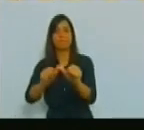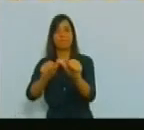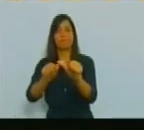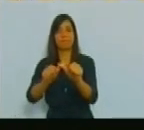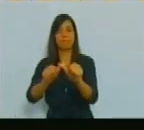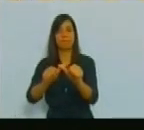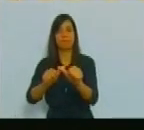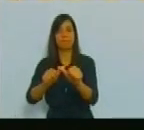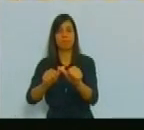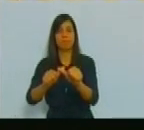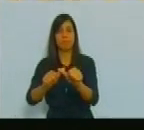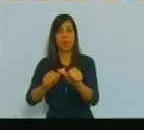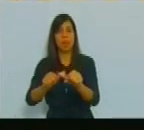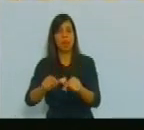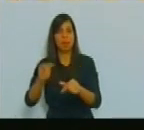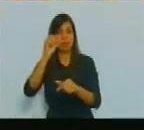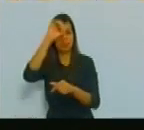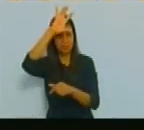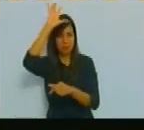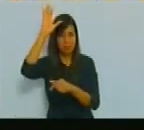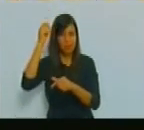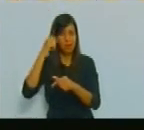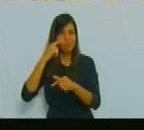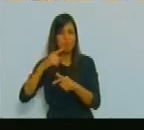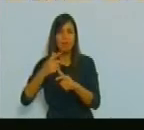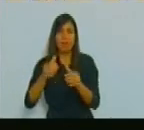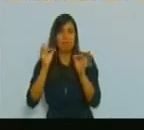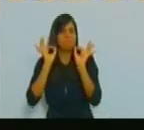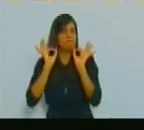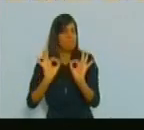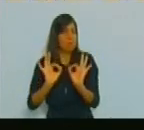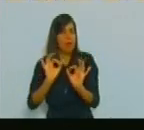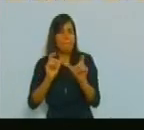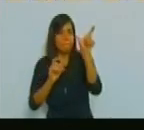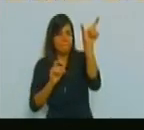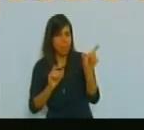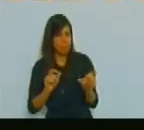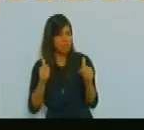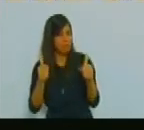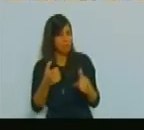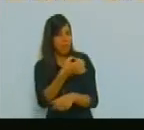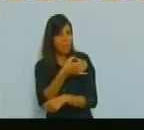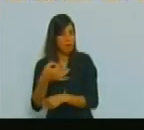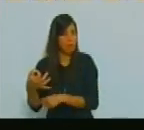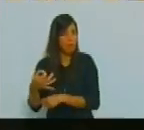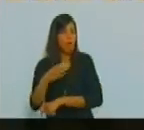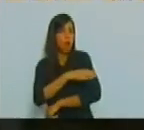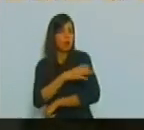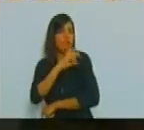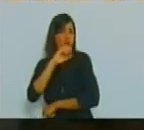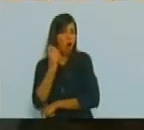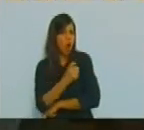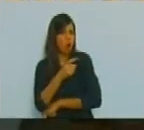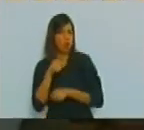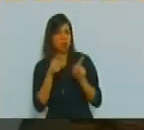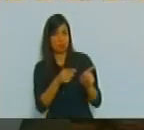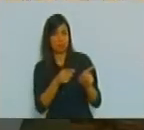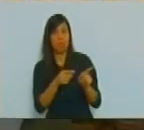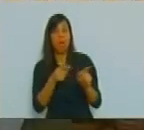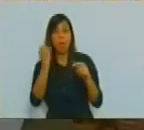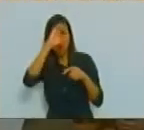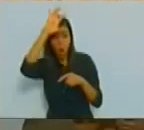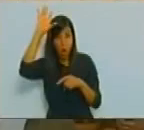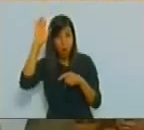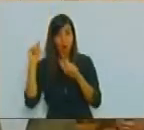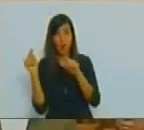intachable en su accionar intachable en su verbo y es por eso que lo atacaron no se cortaron a un hombre